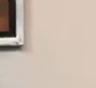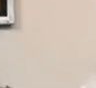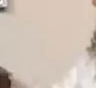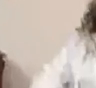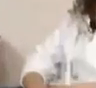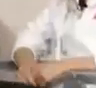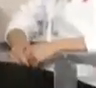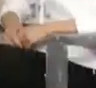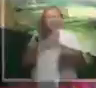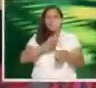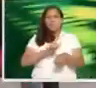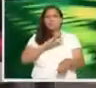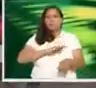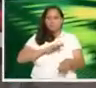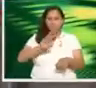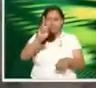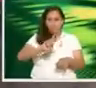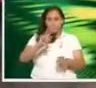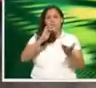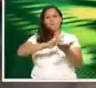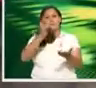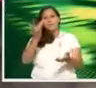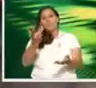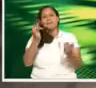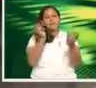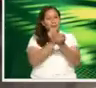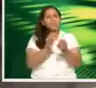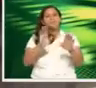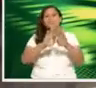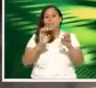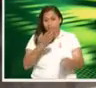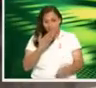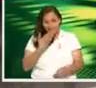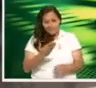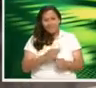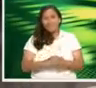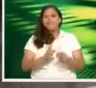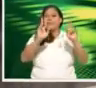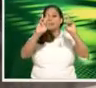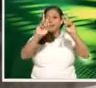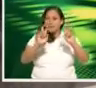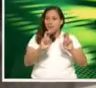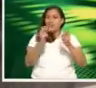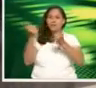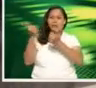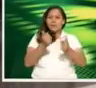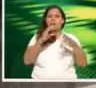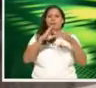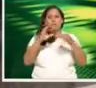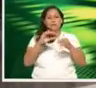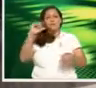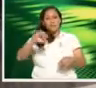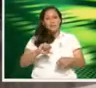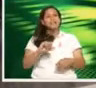Chasek, muy buenos días y feliz viernes. Gracias, Paula, igualmente. ¿Cómo estás? Bien. Contenta. Con un temazo que nos traes el día de